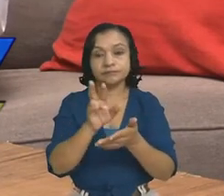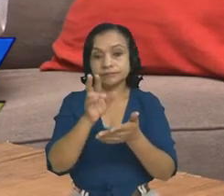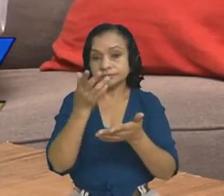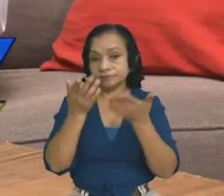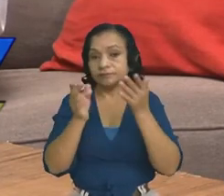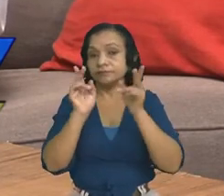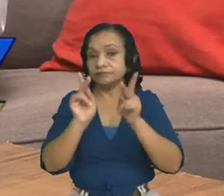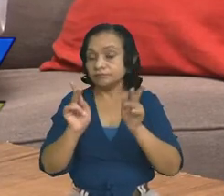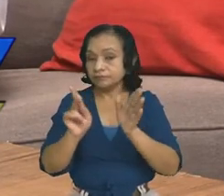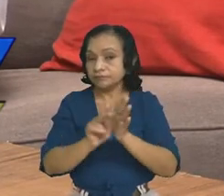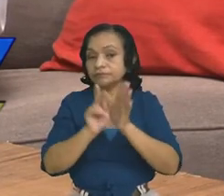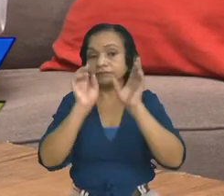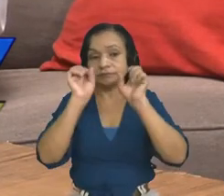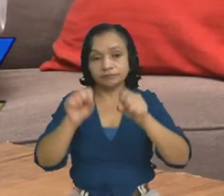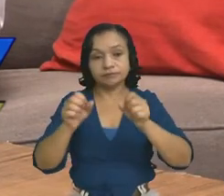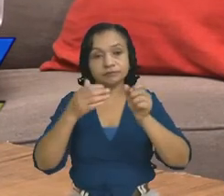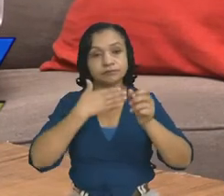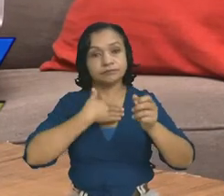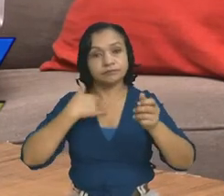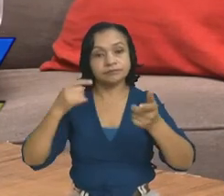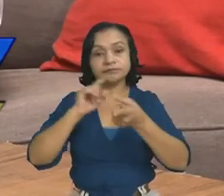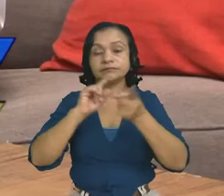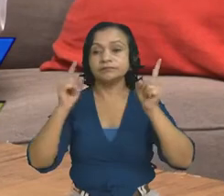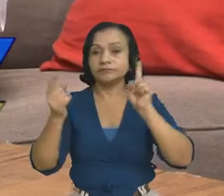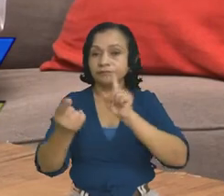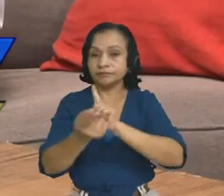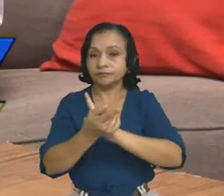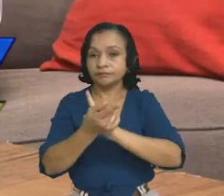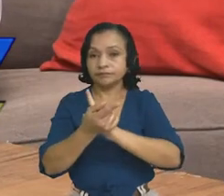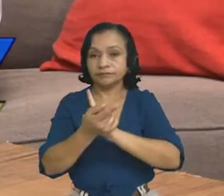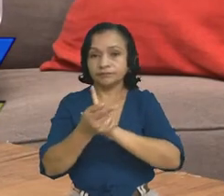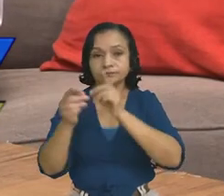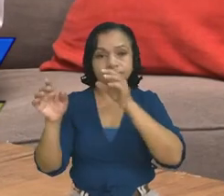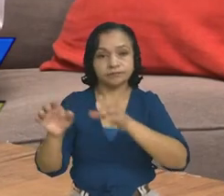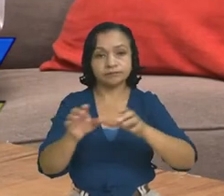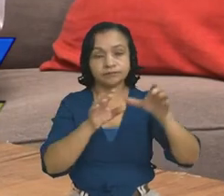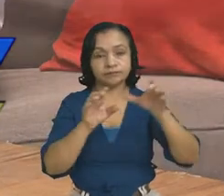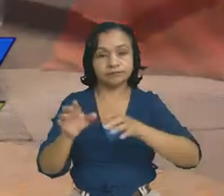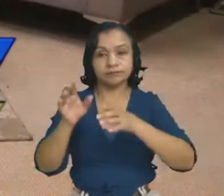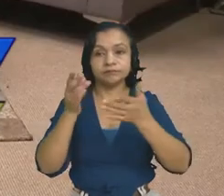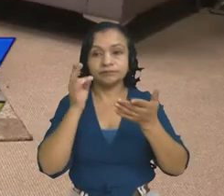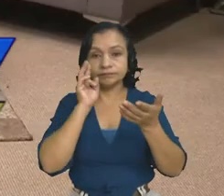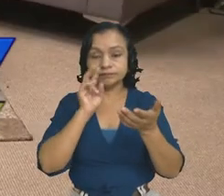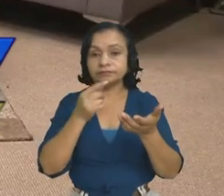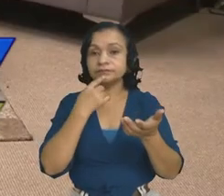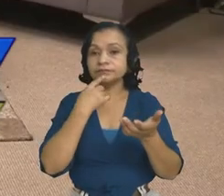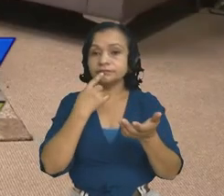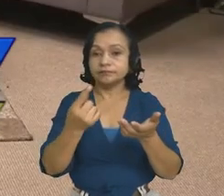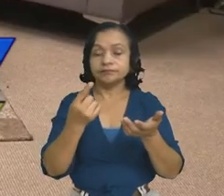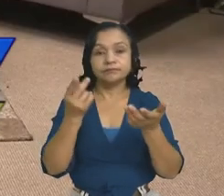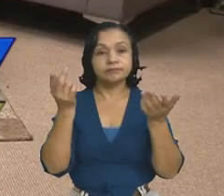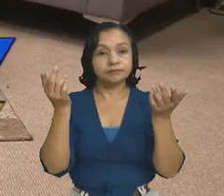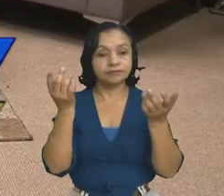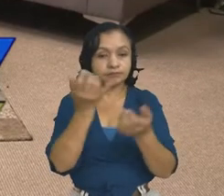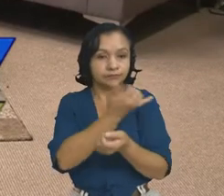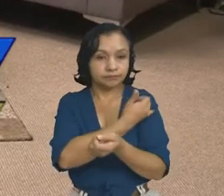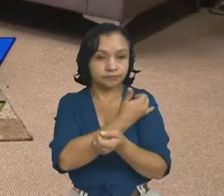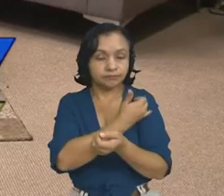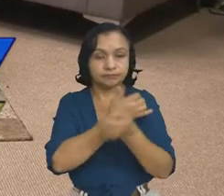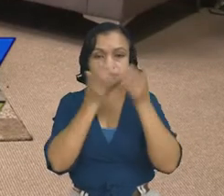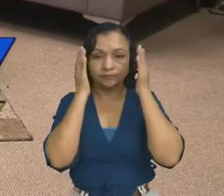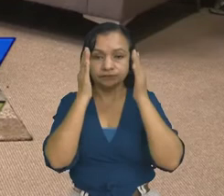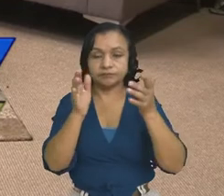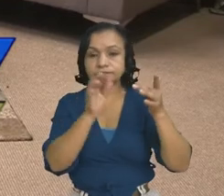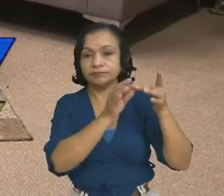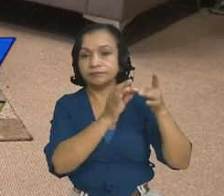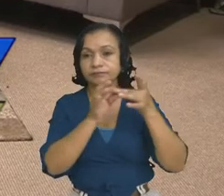que puedes mejorar o realmente eliminar a través de acciones preventivas. Por eso nosotros decimos que este hospital va a brindar una atención